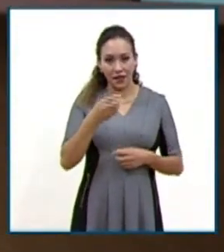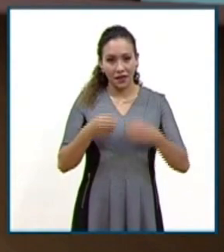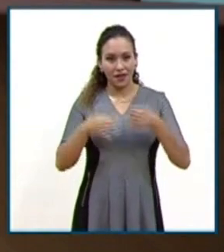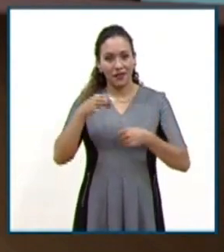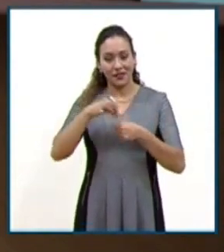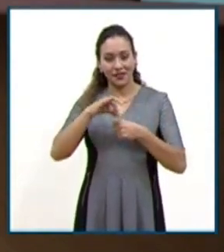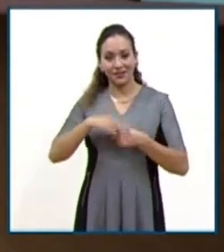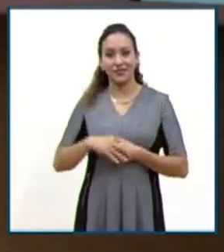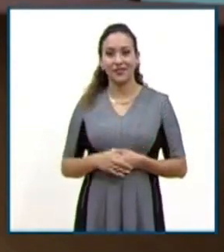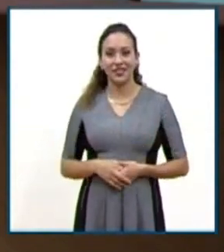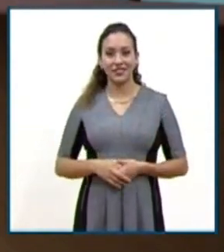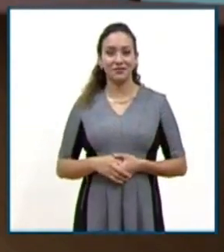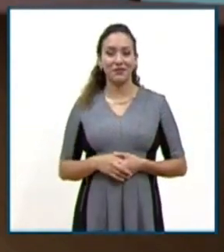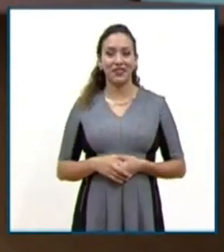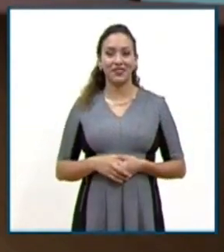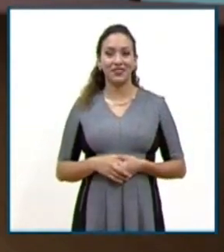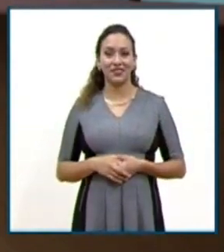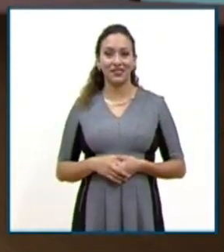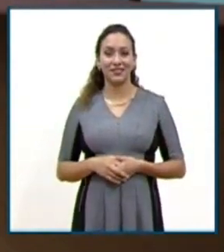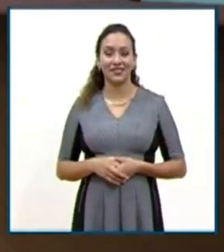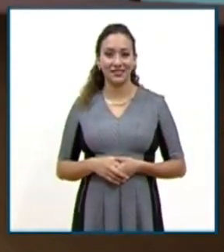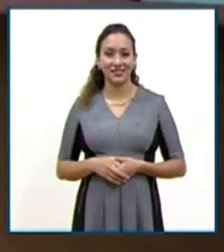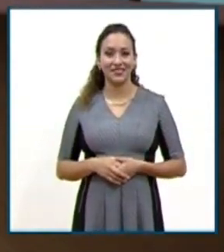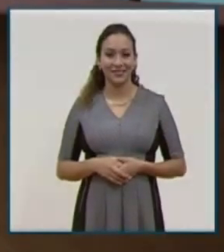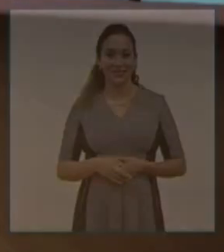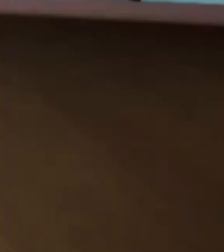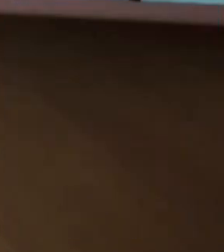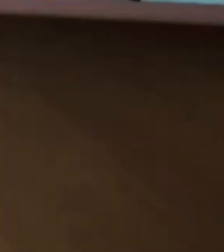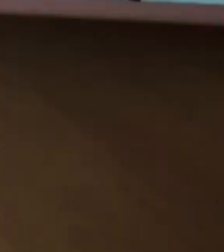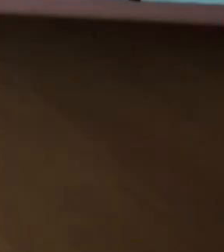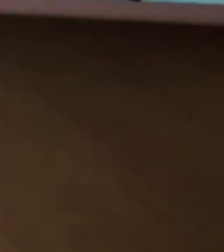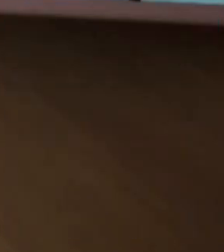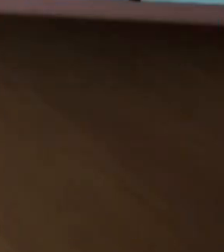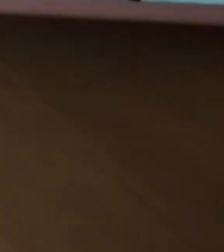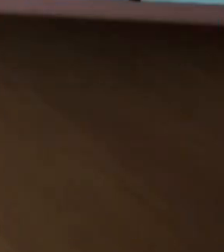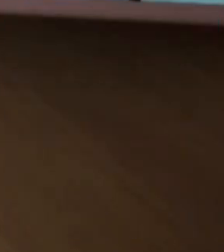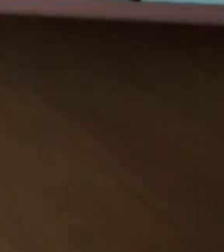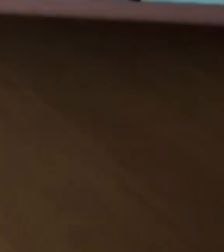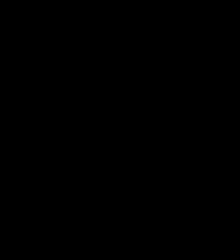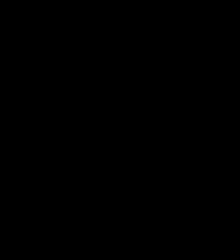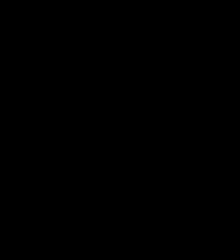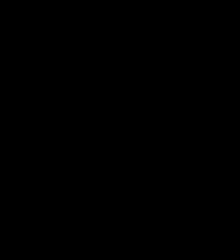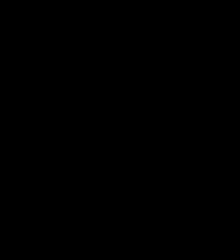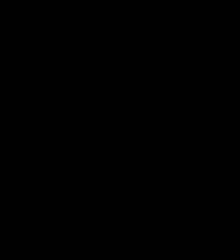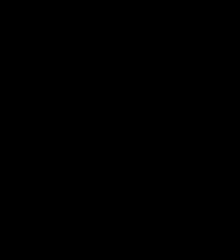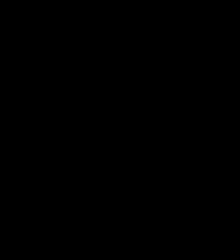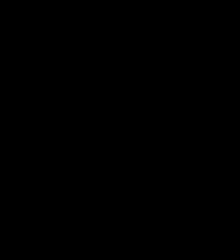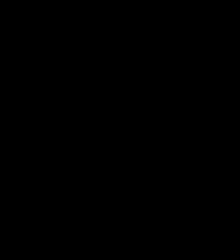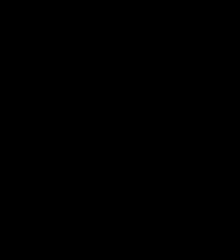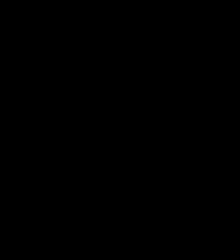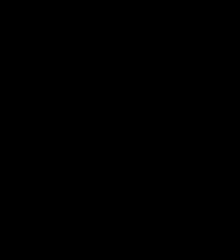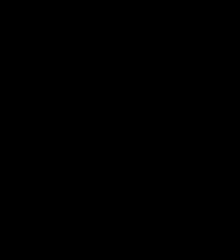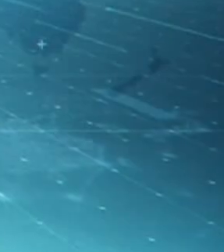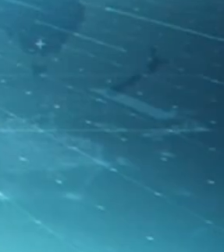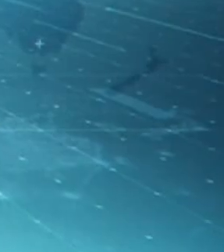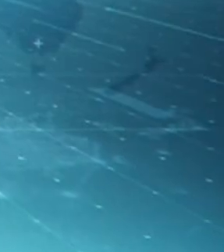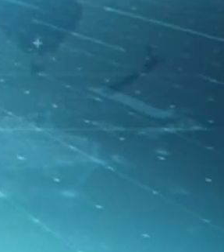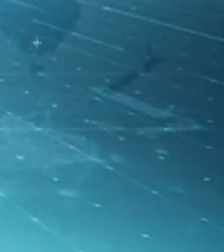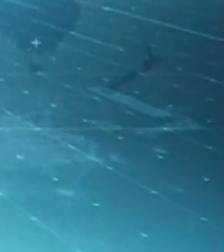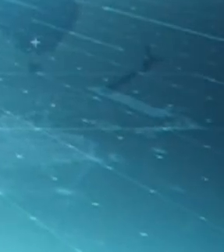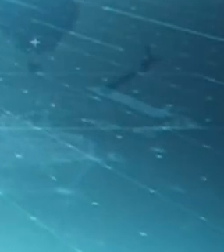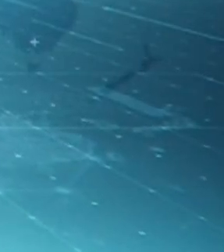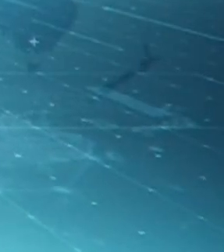del anhelo convertido en la más noble forma de vida, inspirada en una vocación de servicio que sin duda ha implicado sacrificios familiares